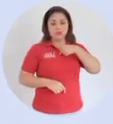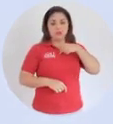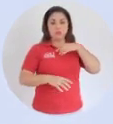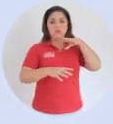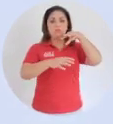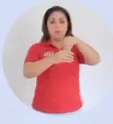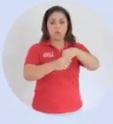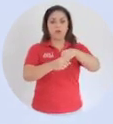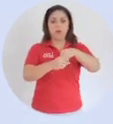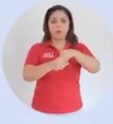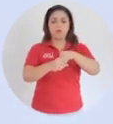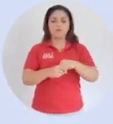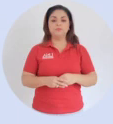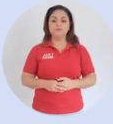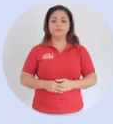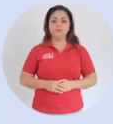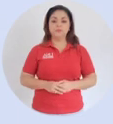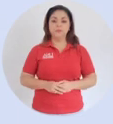en todo eso,